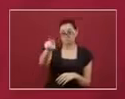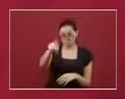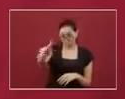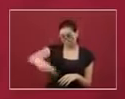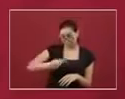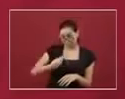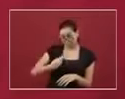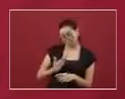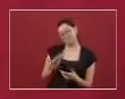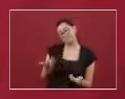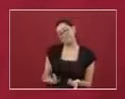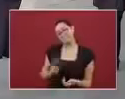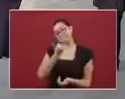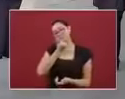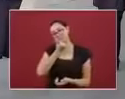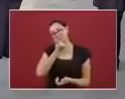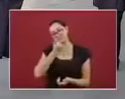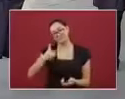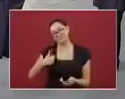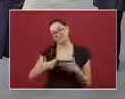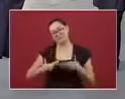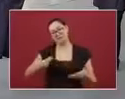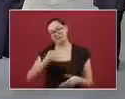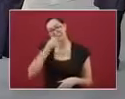pero lo voy a informar